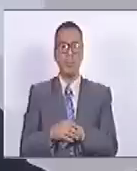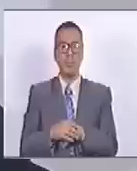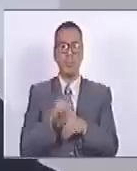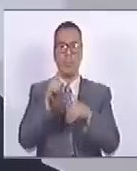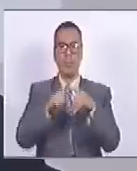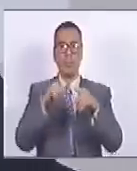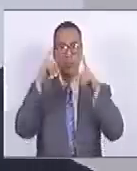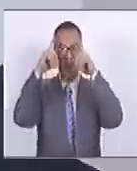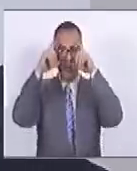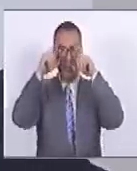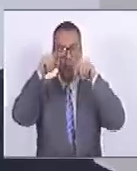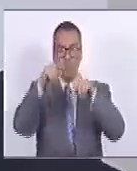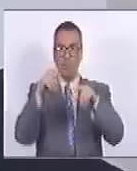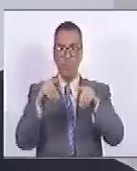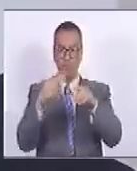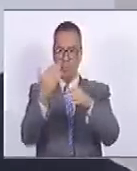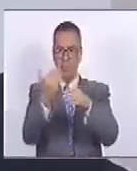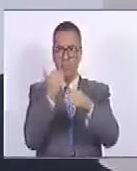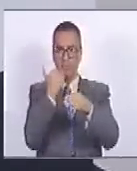Adelante la foto, por favor, acércate.